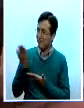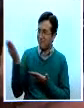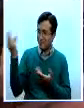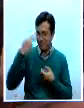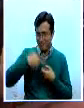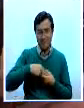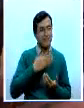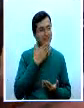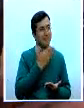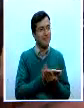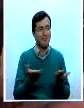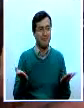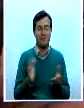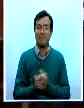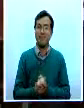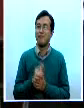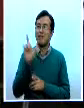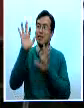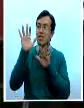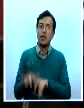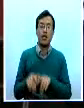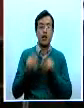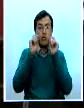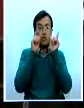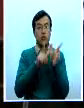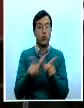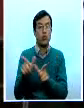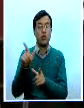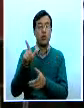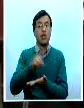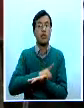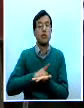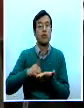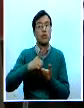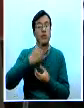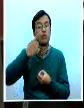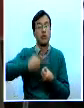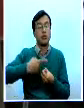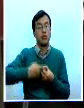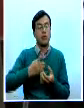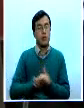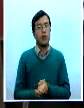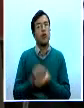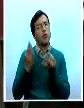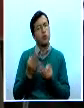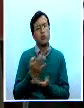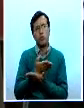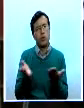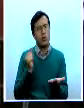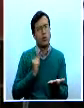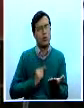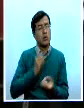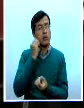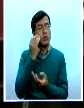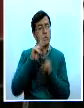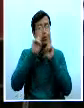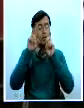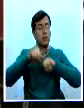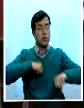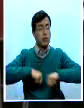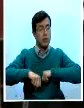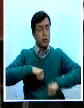nosotros zapata secretario de seguridad del distrito metropolitano de quito quien nos ha compartido detalles del operativo de seguridad